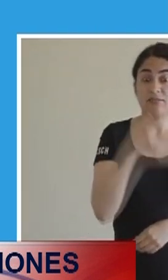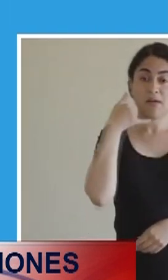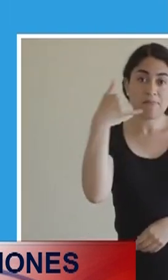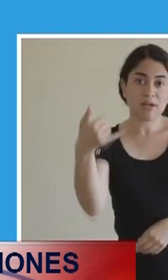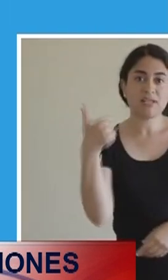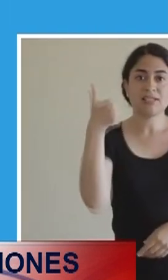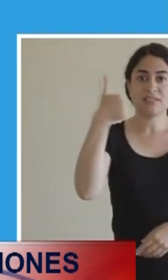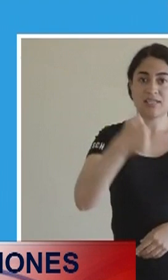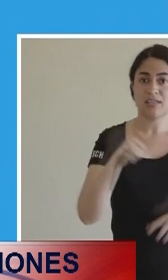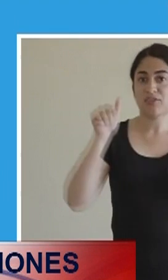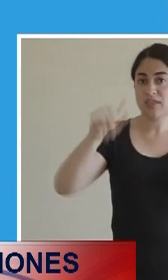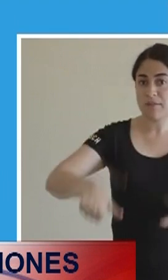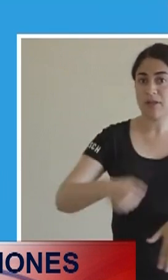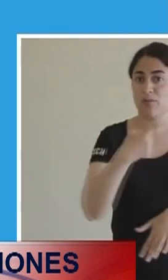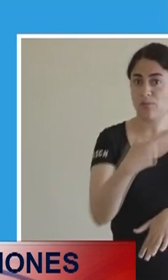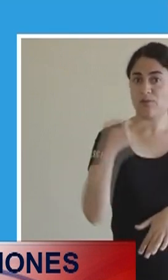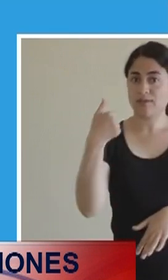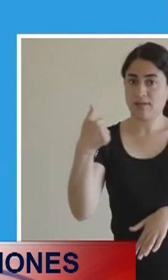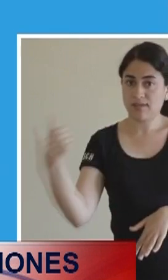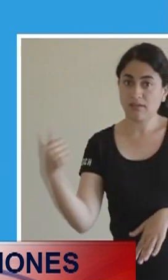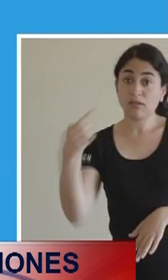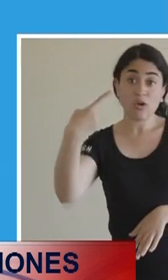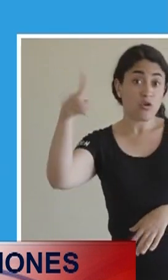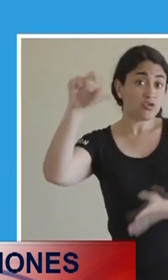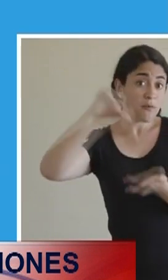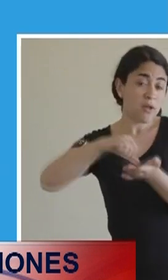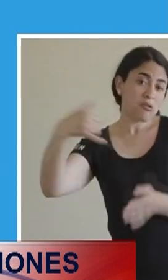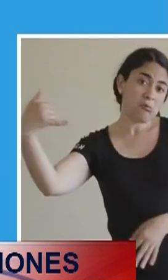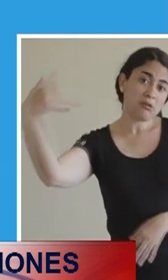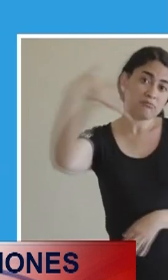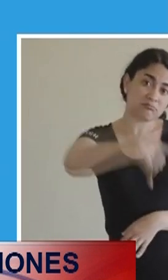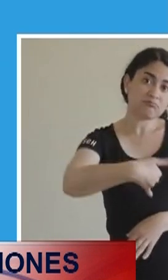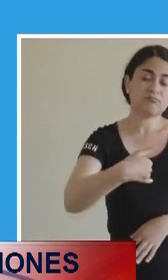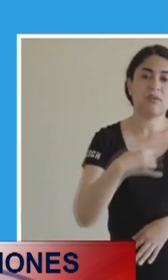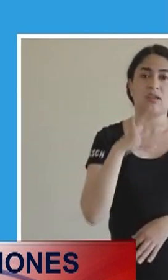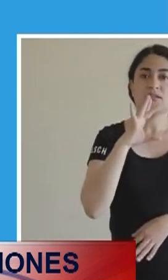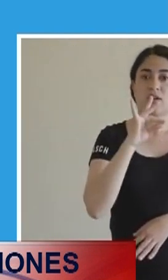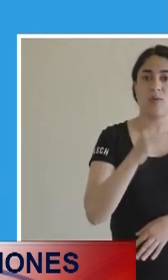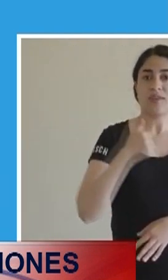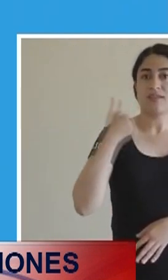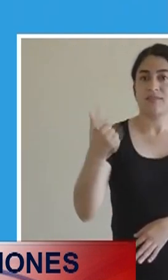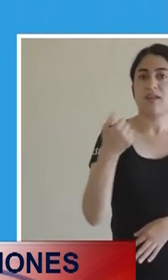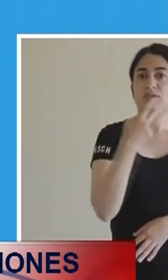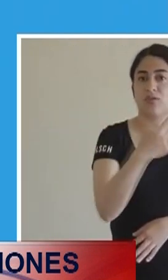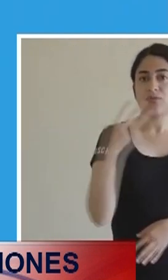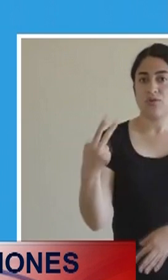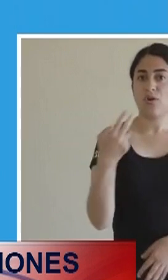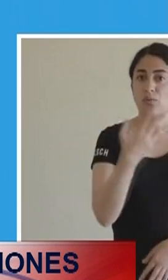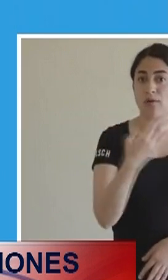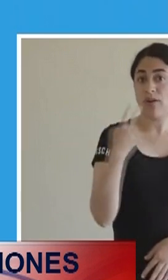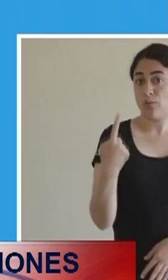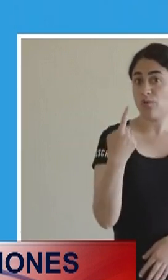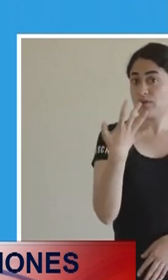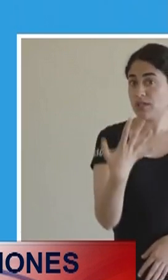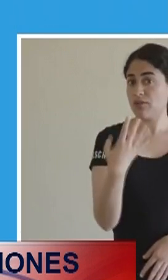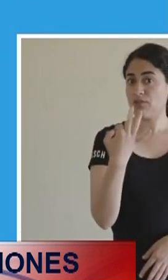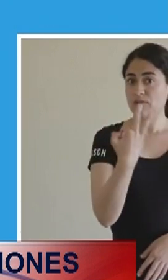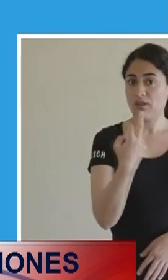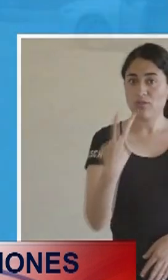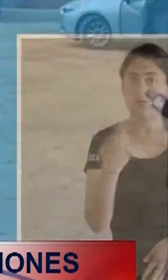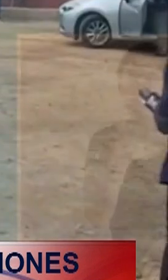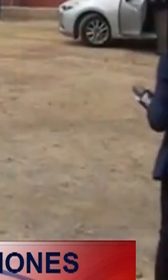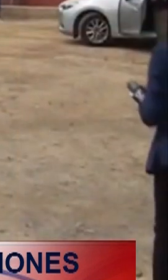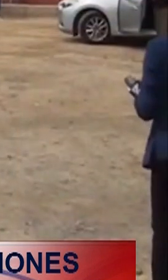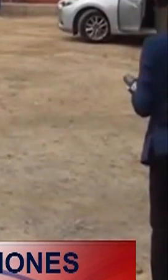tanto los miembros del colegio escrutador percibirán los mismos 28432 además los vocales deberán